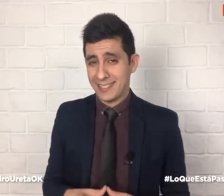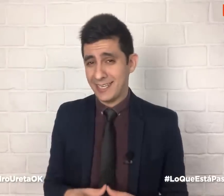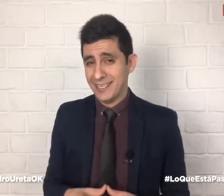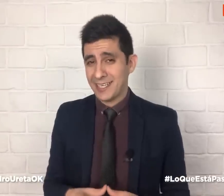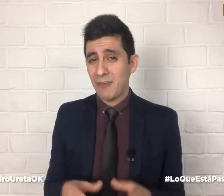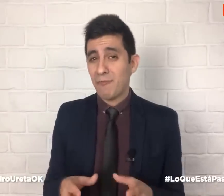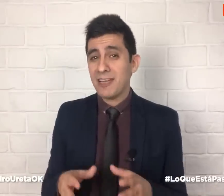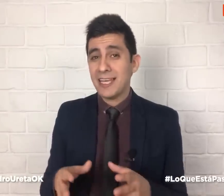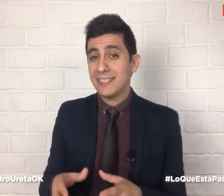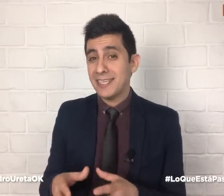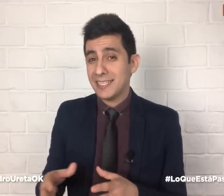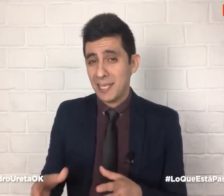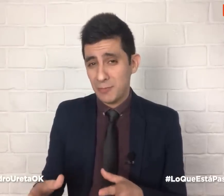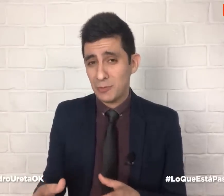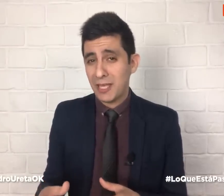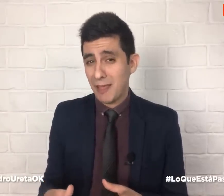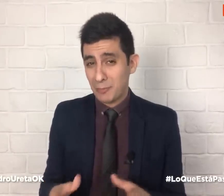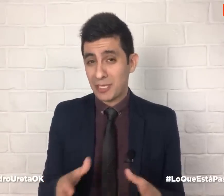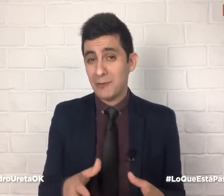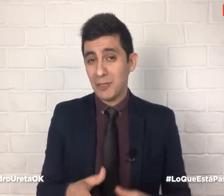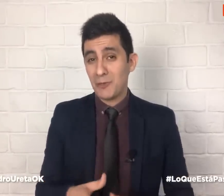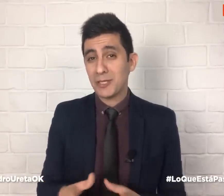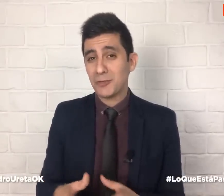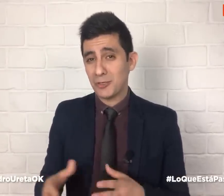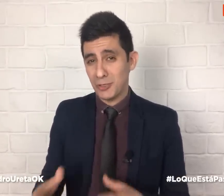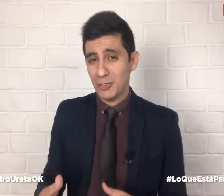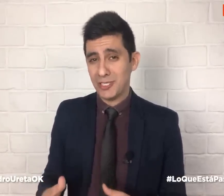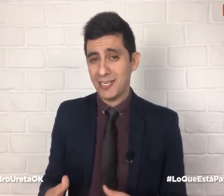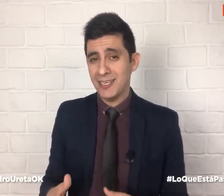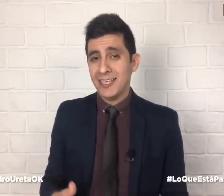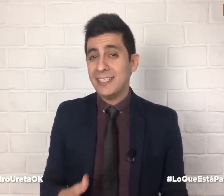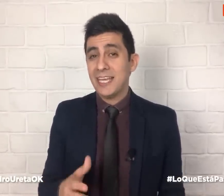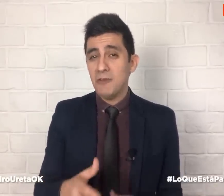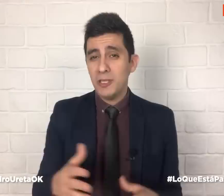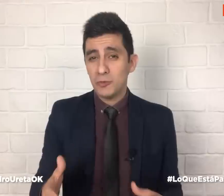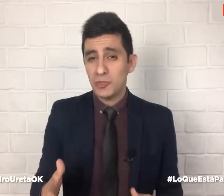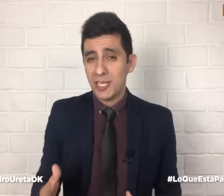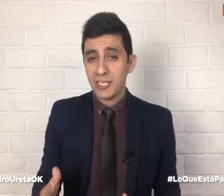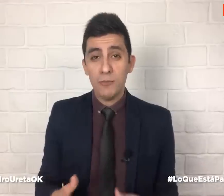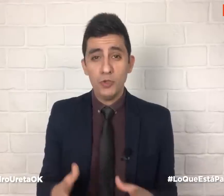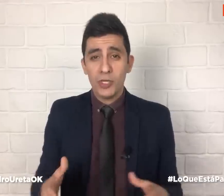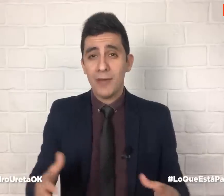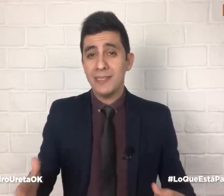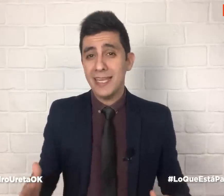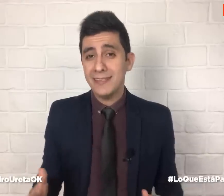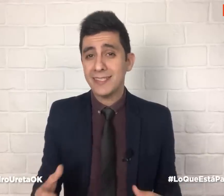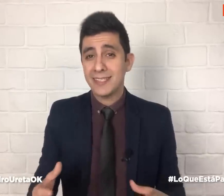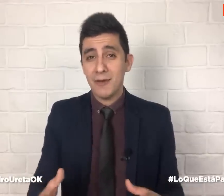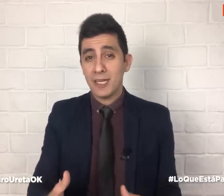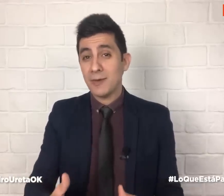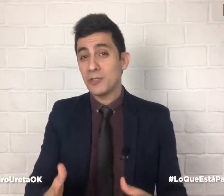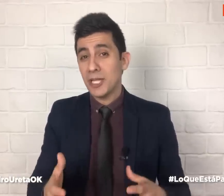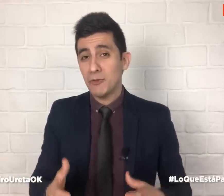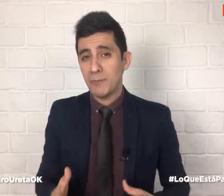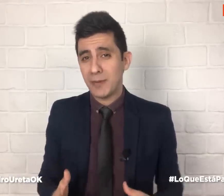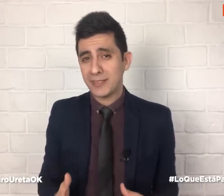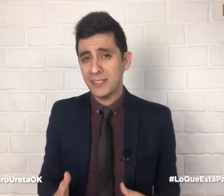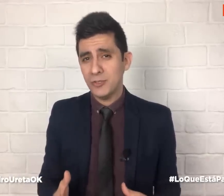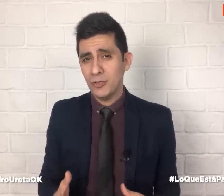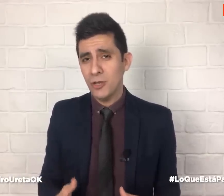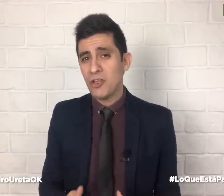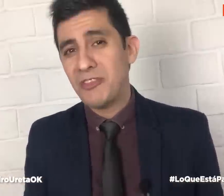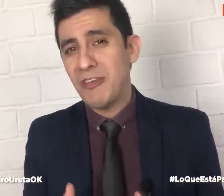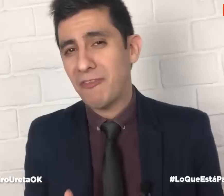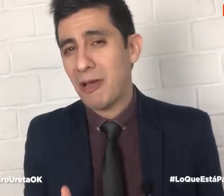berreta quien fue candidata a diputada por Cabildo abierto en Colonia y salió a denunciar que muchos cabildantes estaban abandonando el